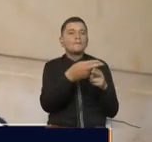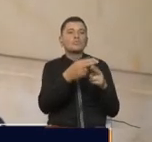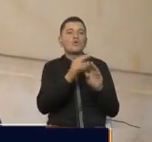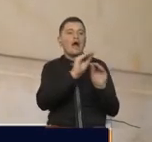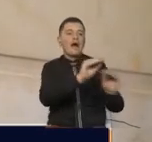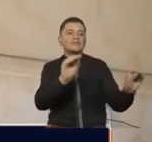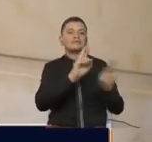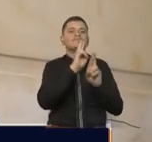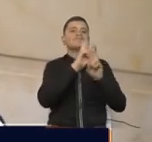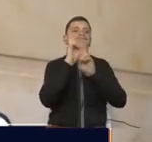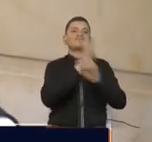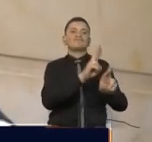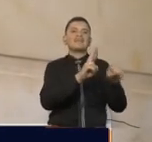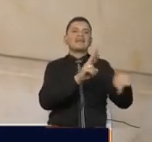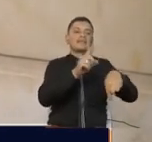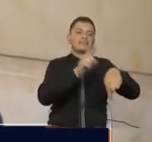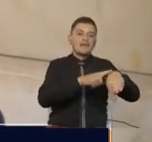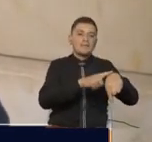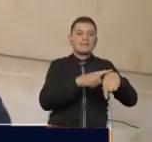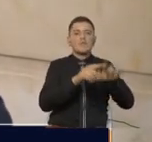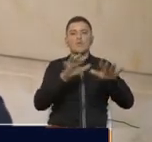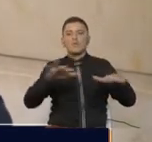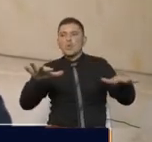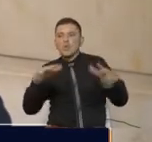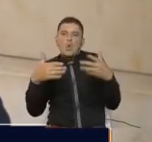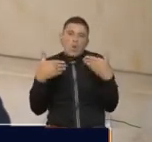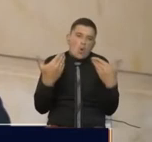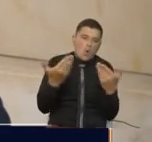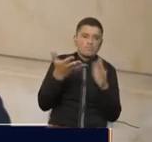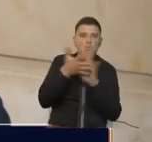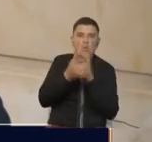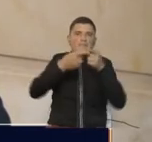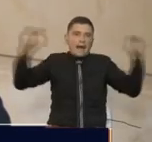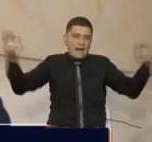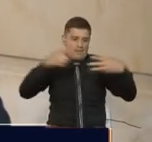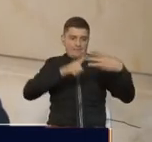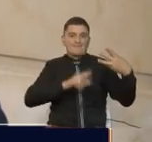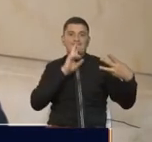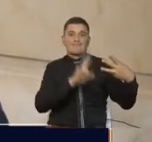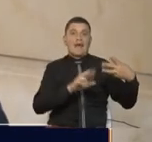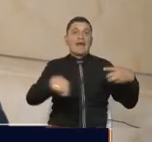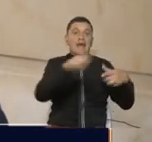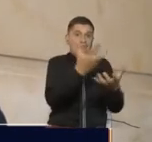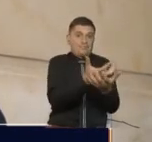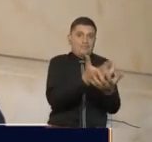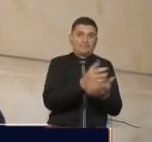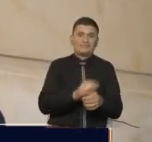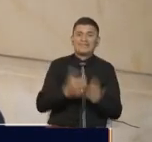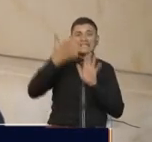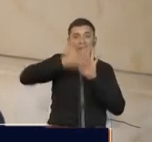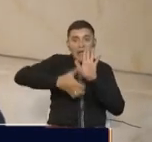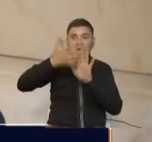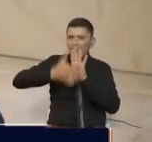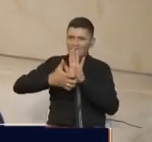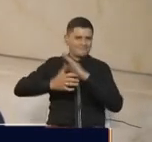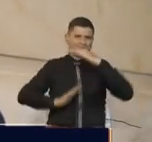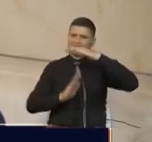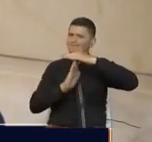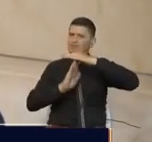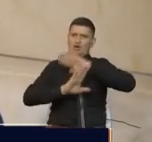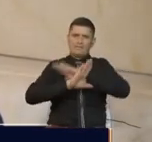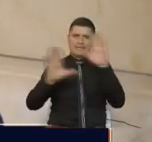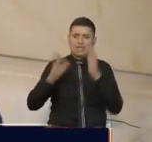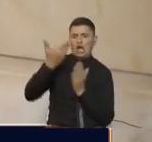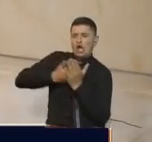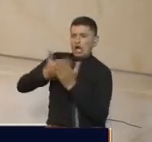comunidad las condiciones de tiempo, modo y lugar en que se llevarán a cabo. Suficiente diagnóstico. No aguanta un